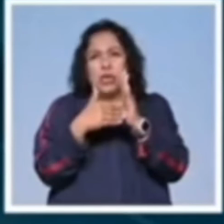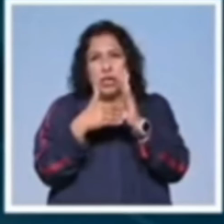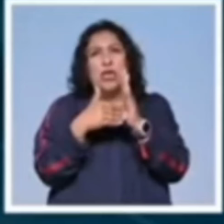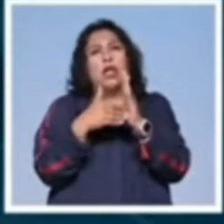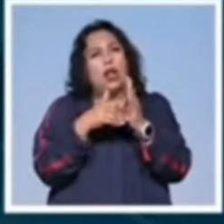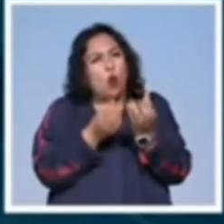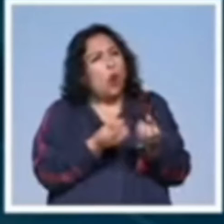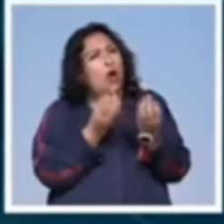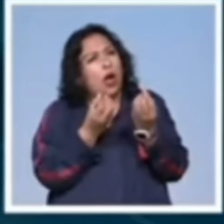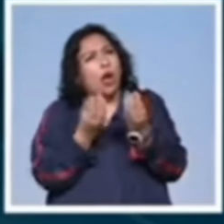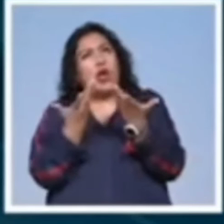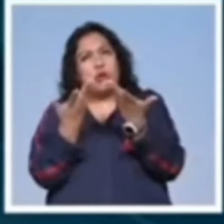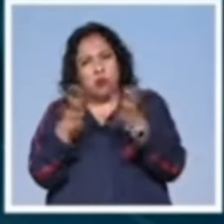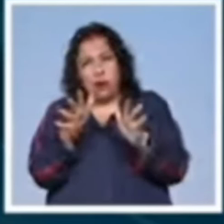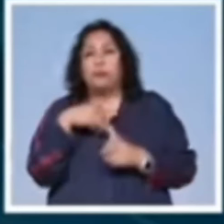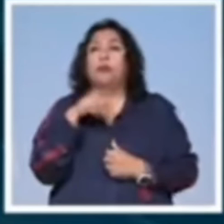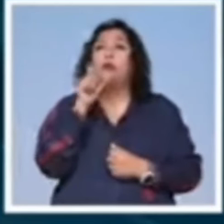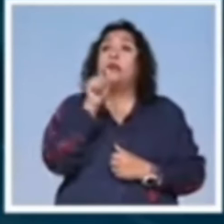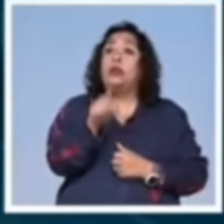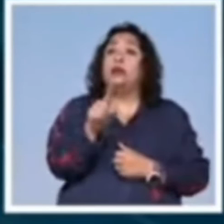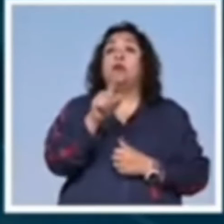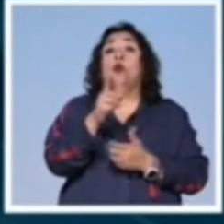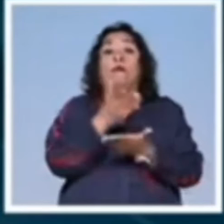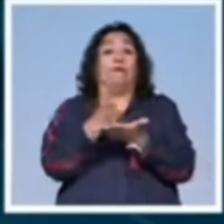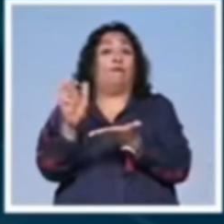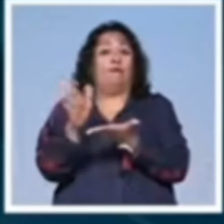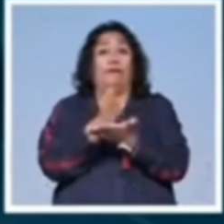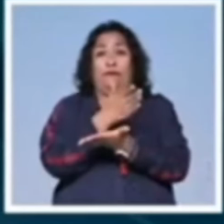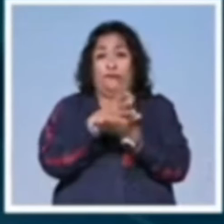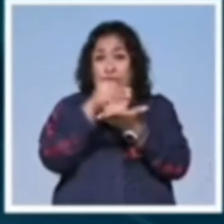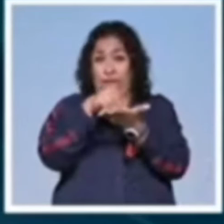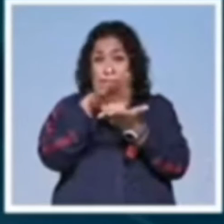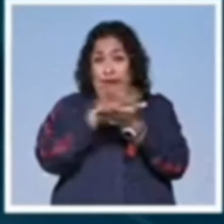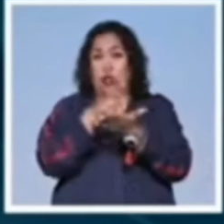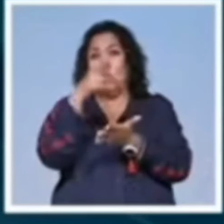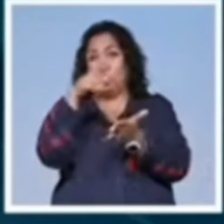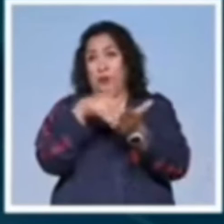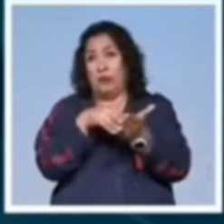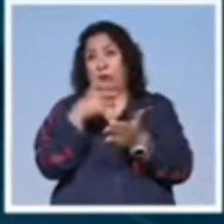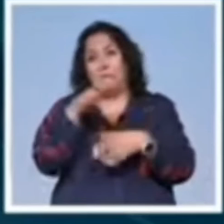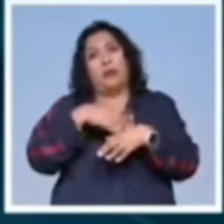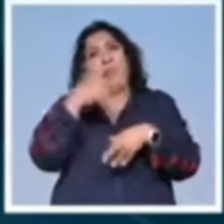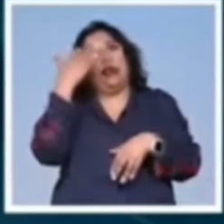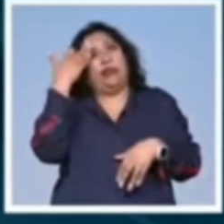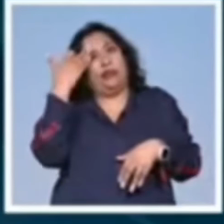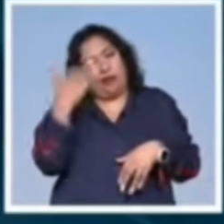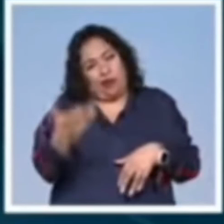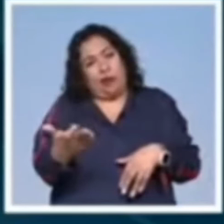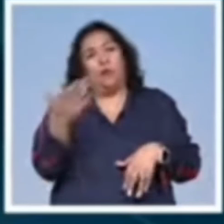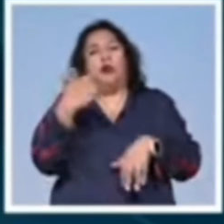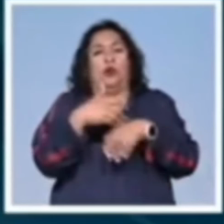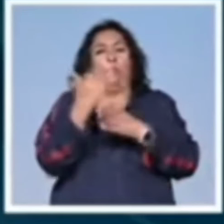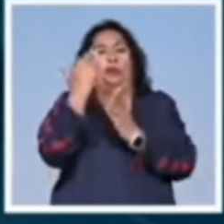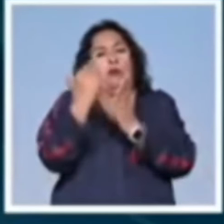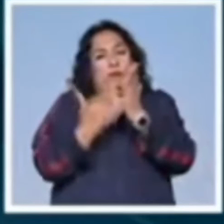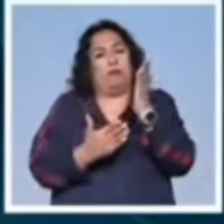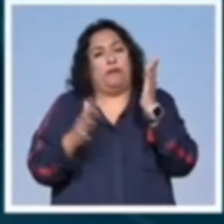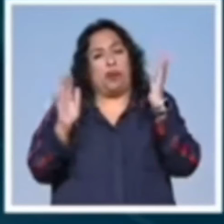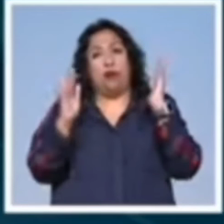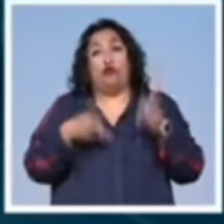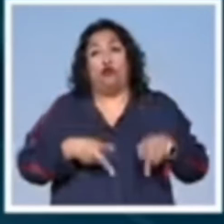fueron inventariados. Asimismo, catalogamos cerca de 8.000 documentos. Eso toma más tiempo, por lo tanto, es un número menor.